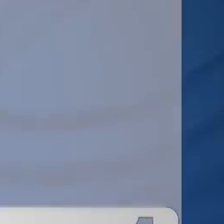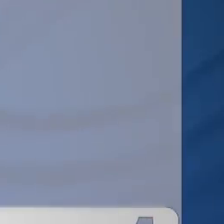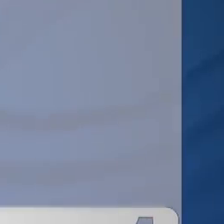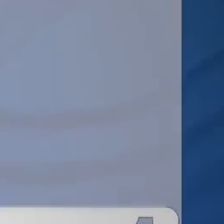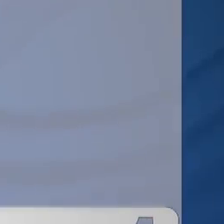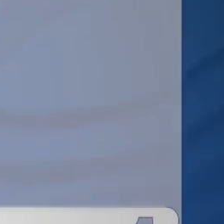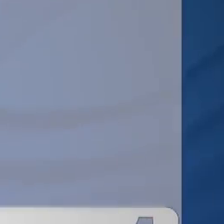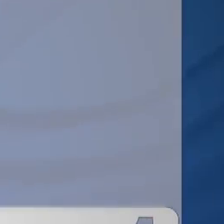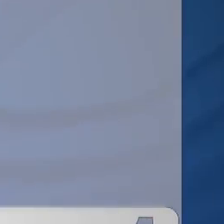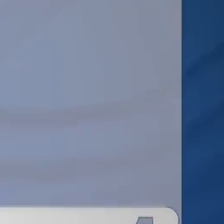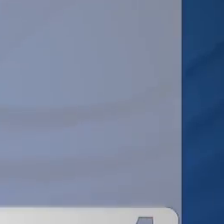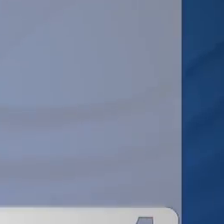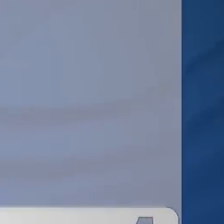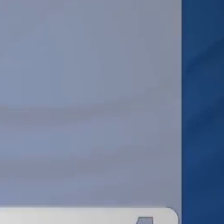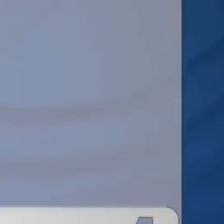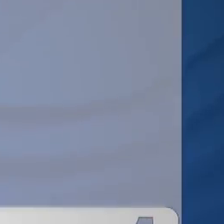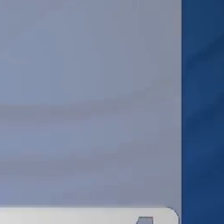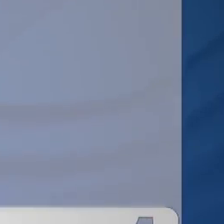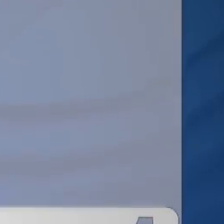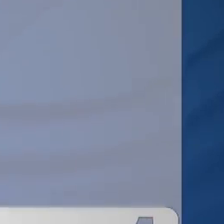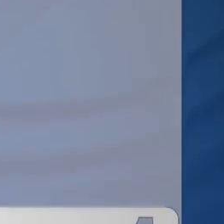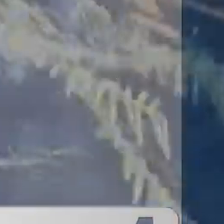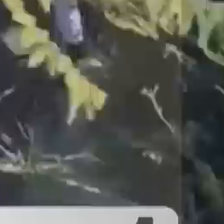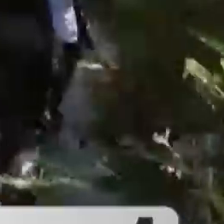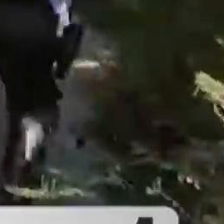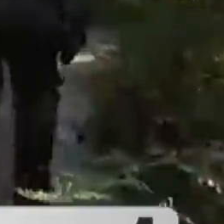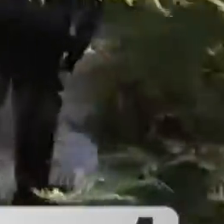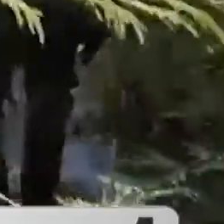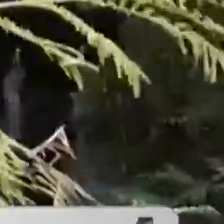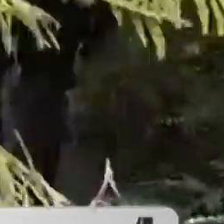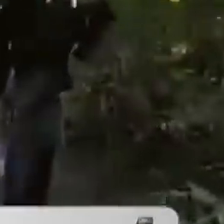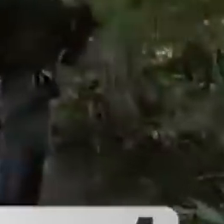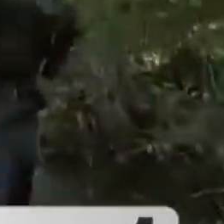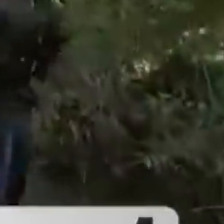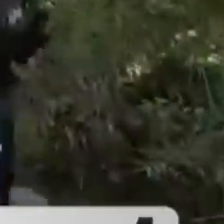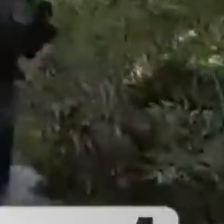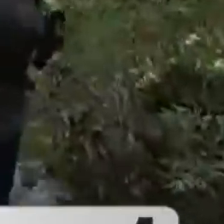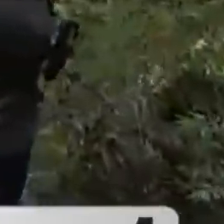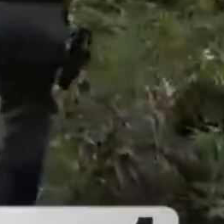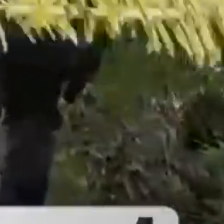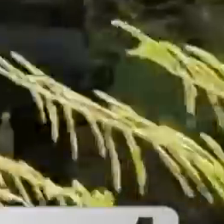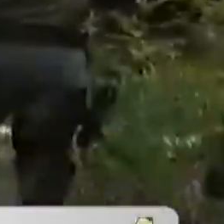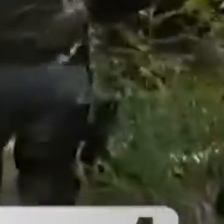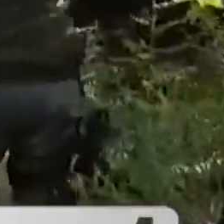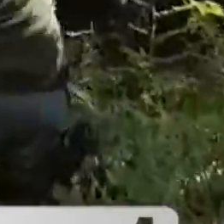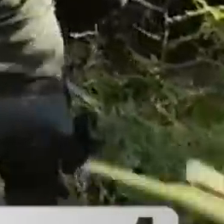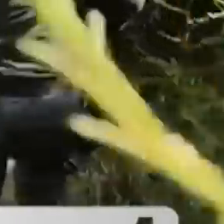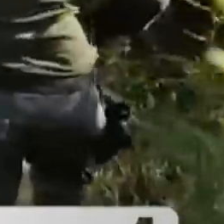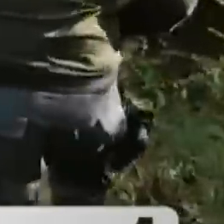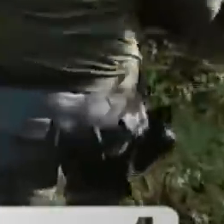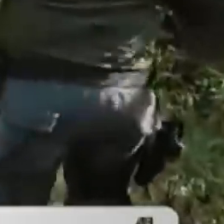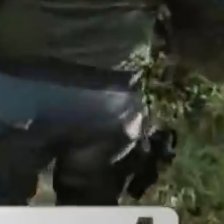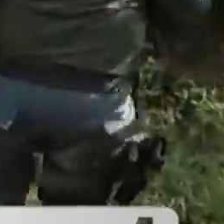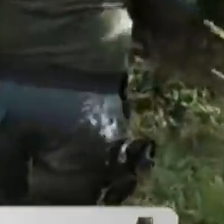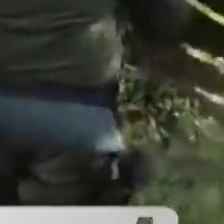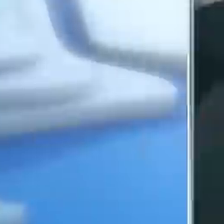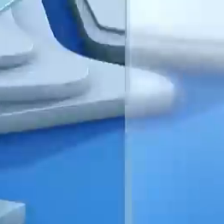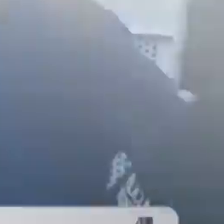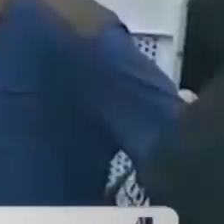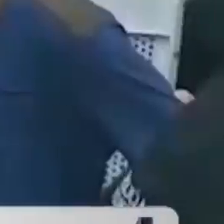Confesión de crimen. Así fue el brutal asesinato de la niña María Ángel Molina, encontrada en Aguadas